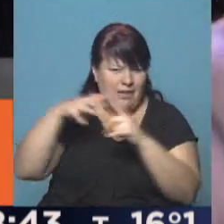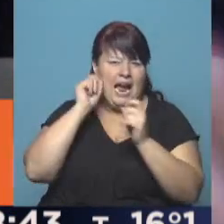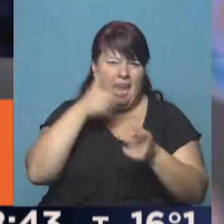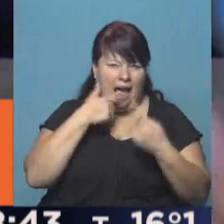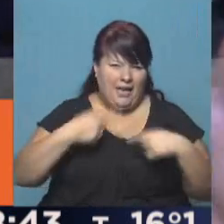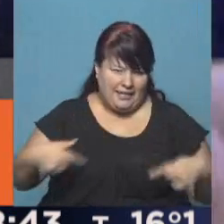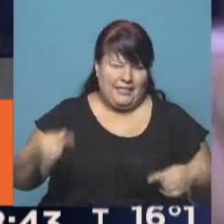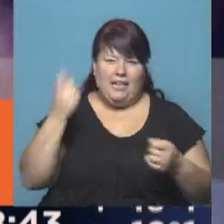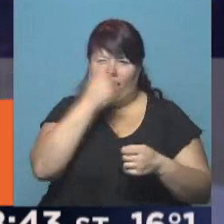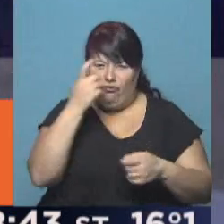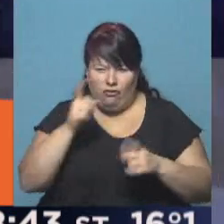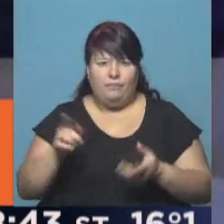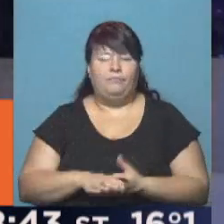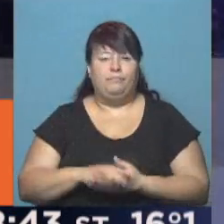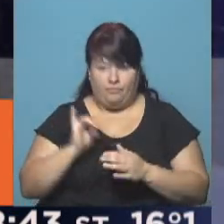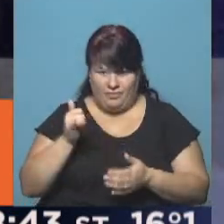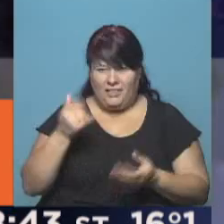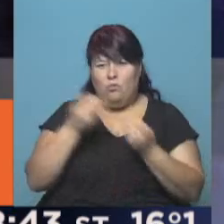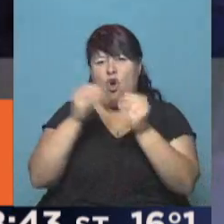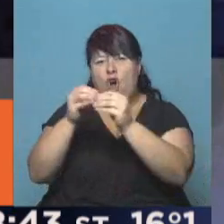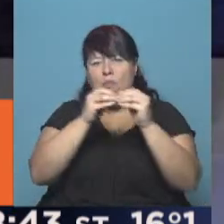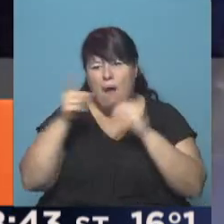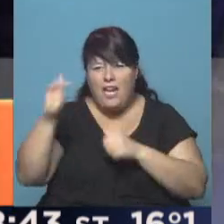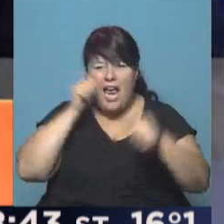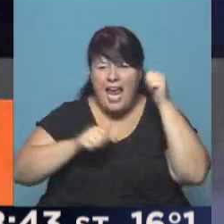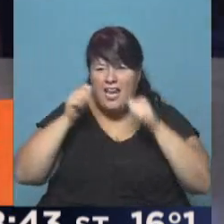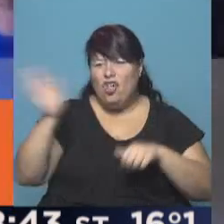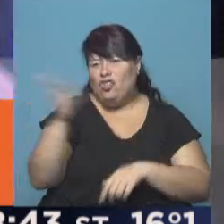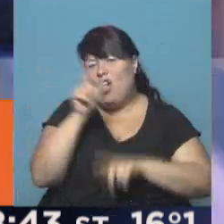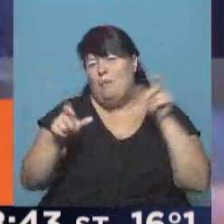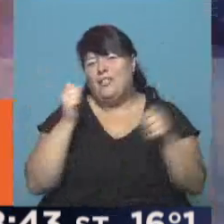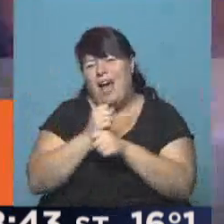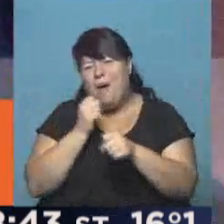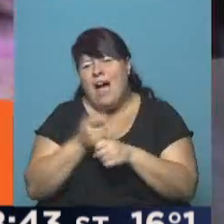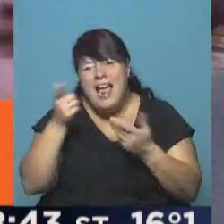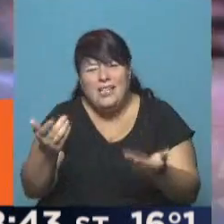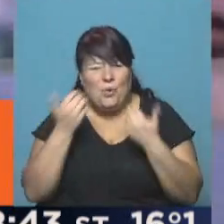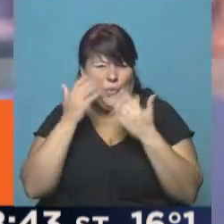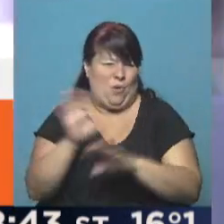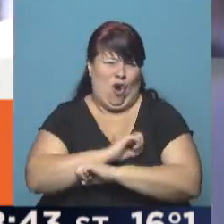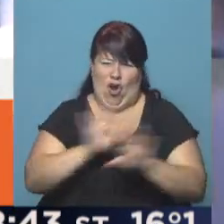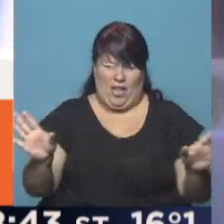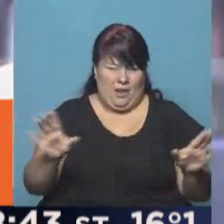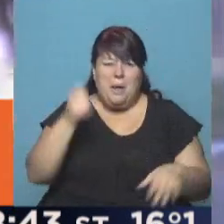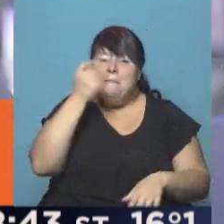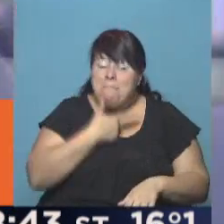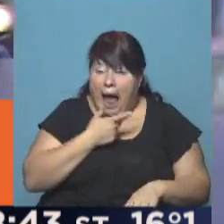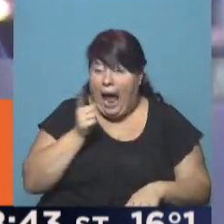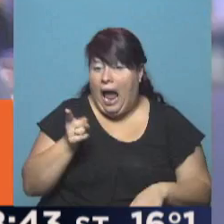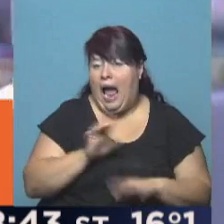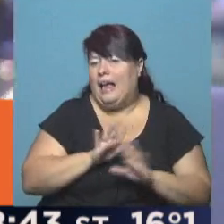gases los líquidos que arrojaron efectos en un montón de compañeros golpeado que son todos trabajador estudiante esto es una barbaridad es una barbaridad macri